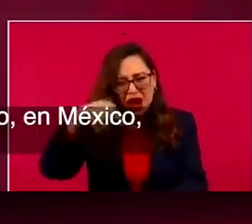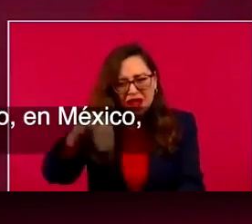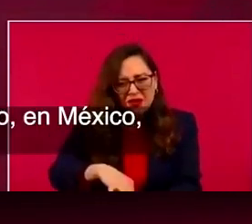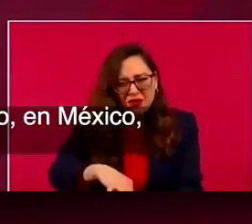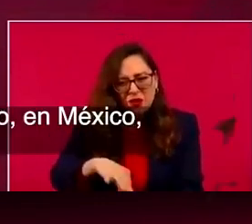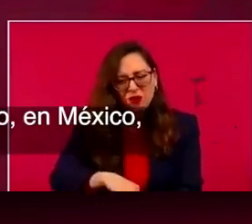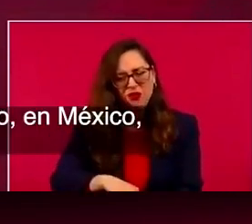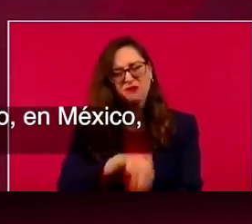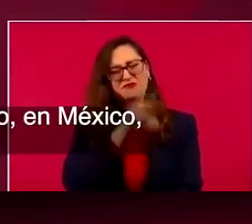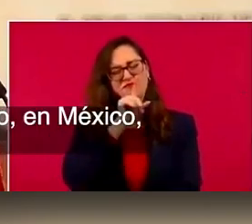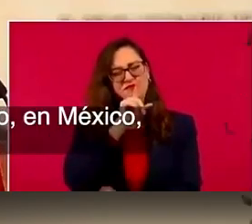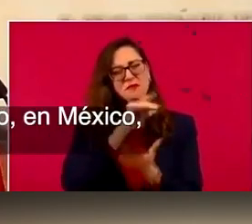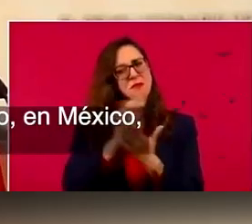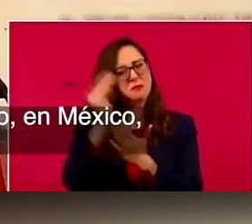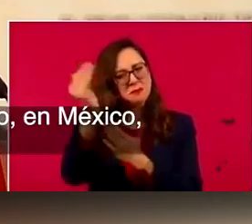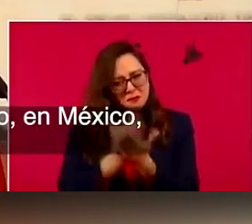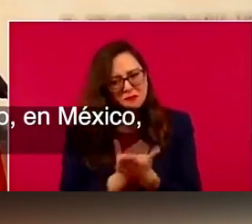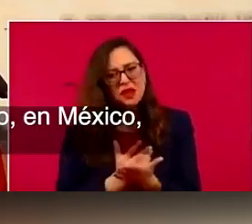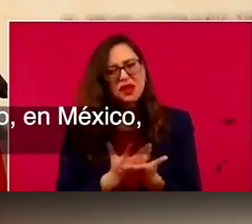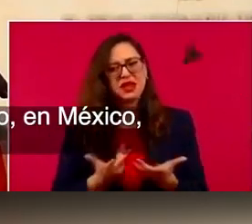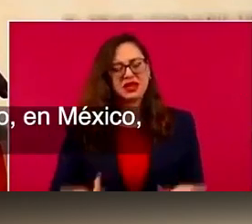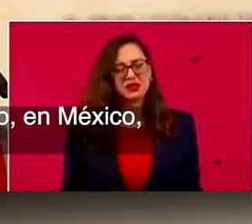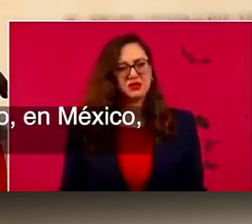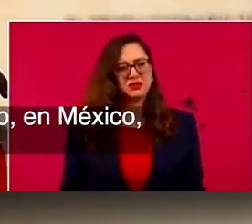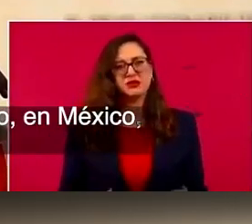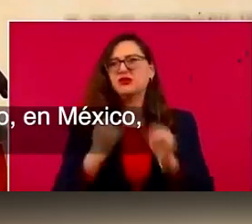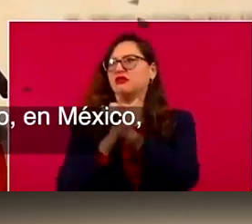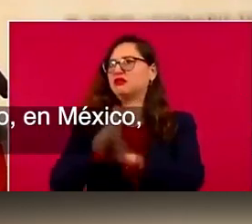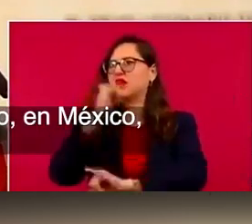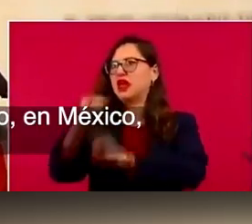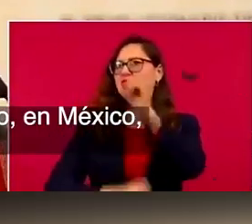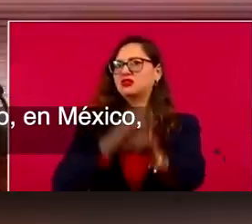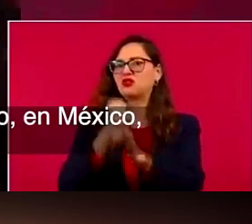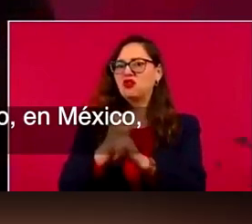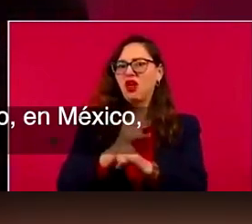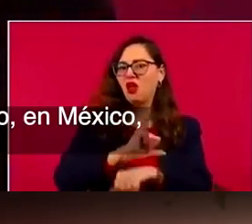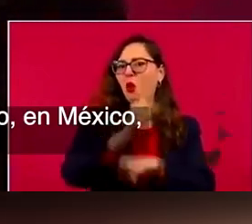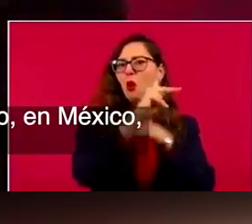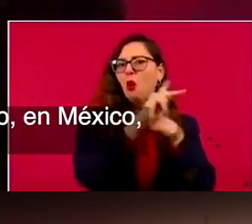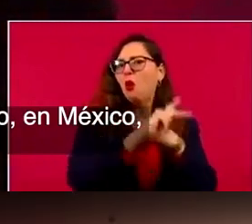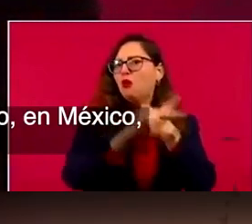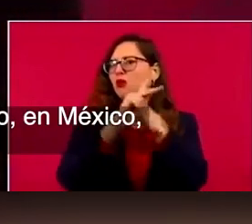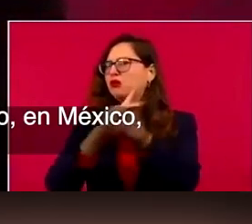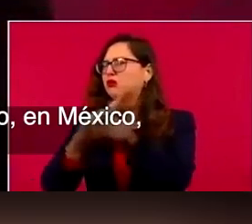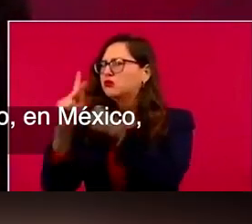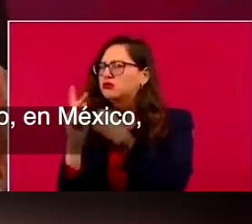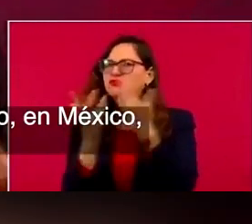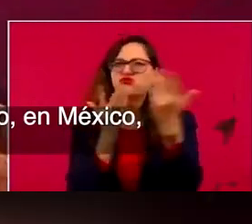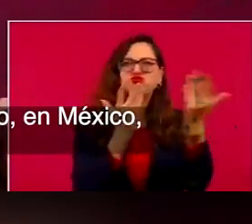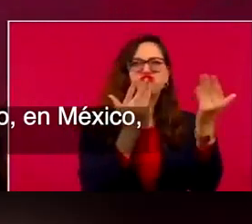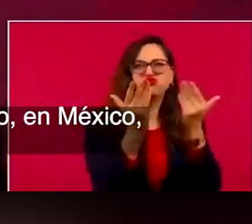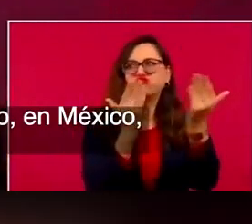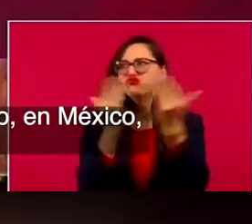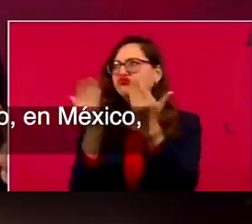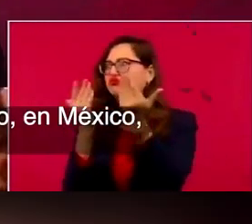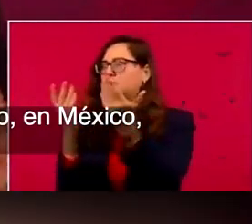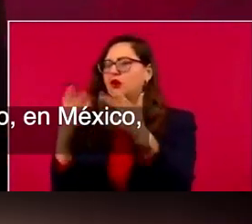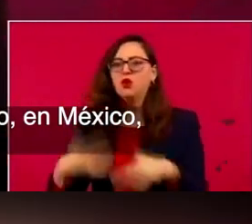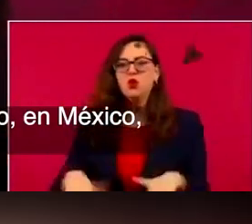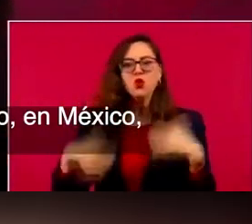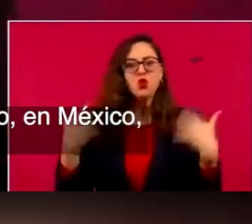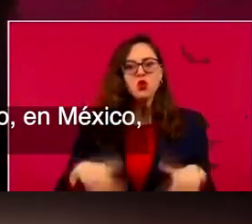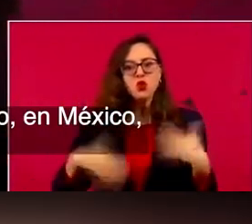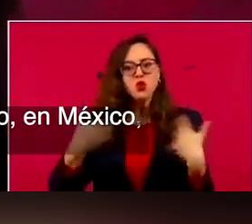porque es donde cuestan más las elecciones en el mundo, en